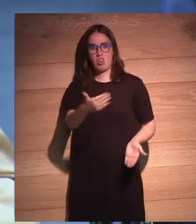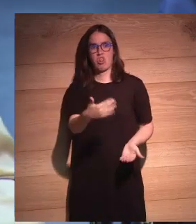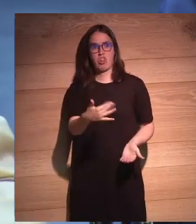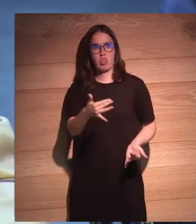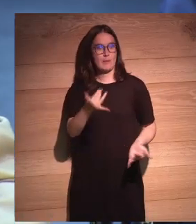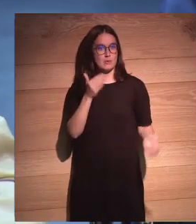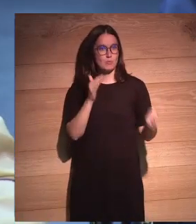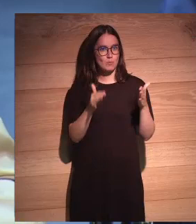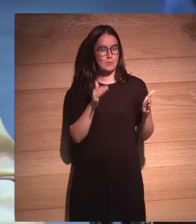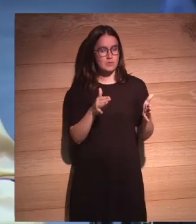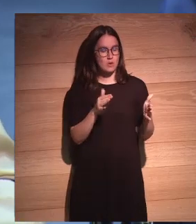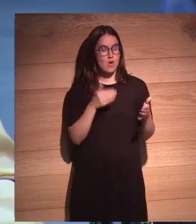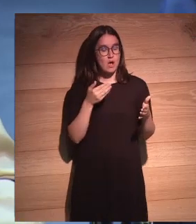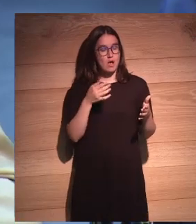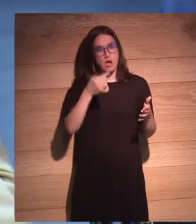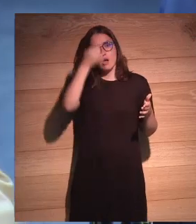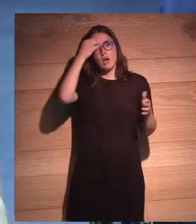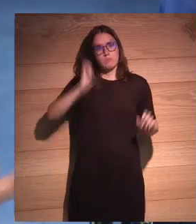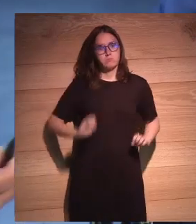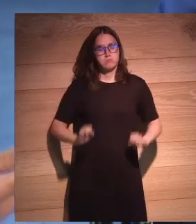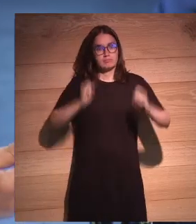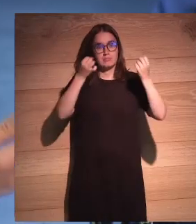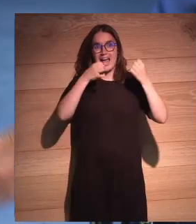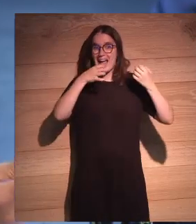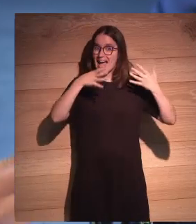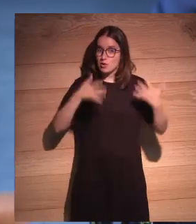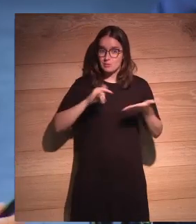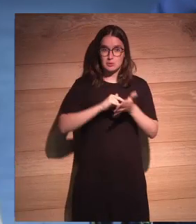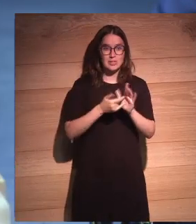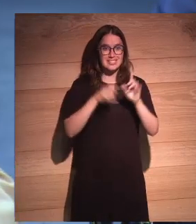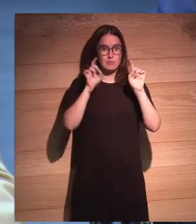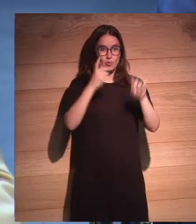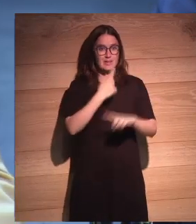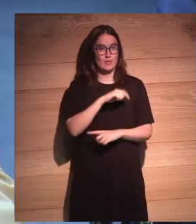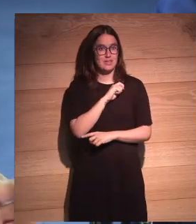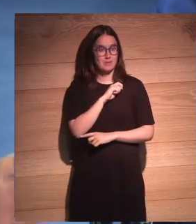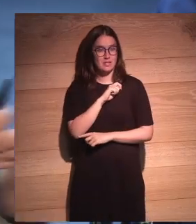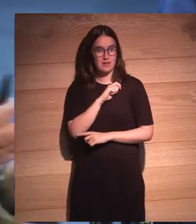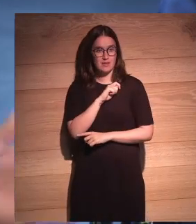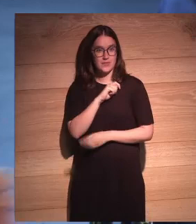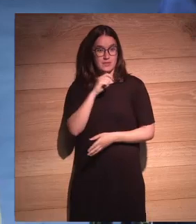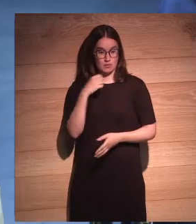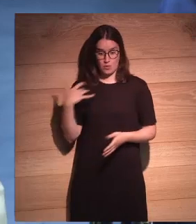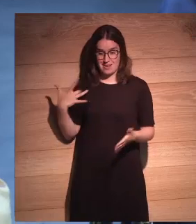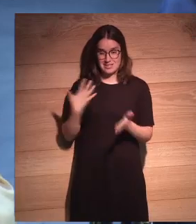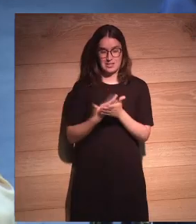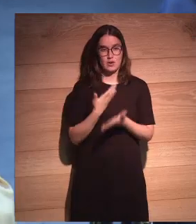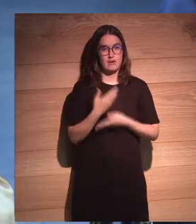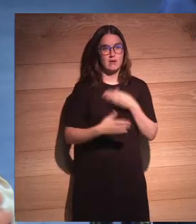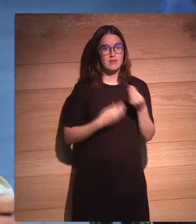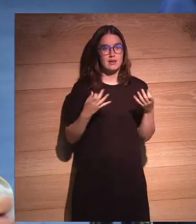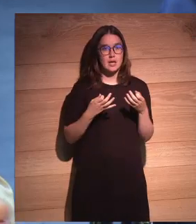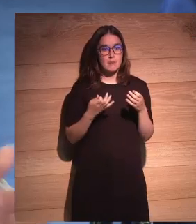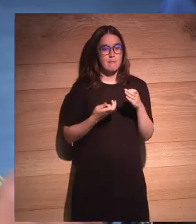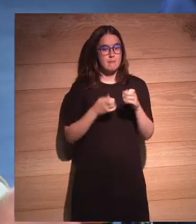pero que en un momento puedan ser rescatadas. Ahora mismo el sistema educativo español hace, o hasta ahora, que llegue la